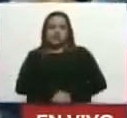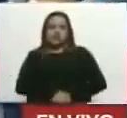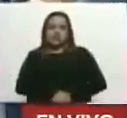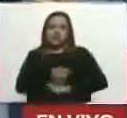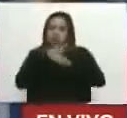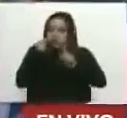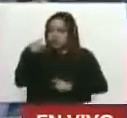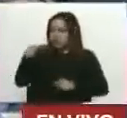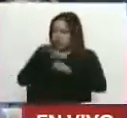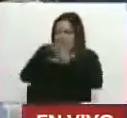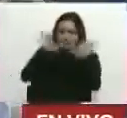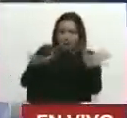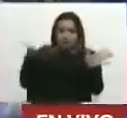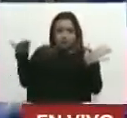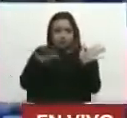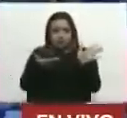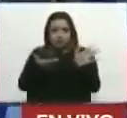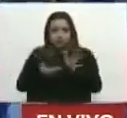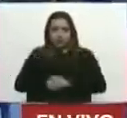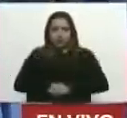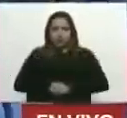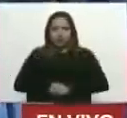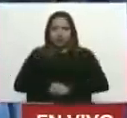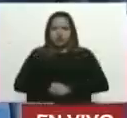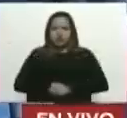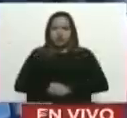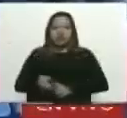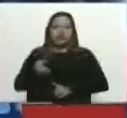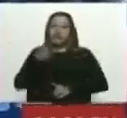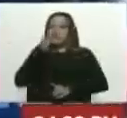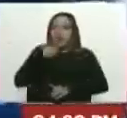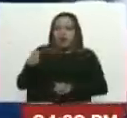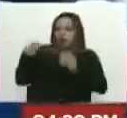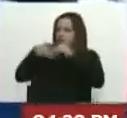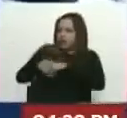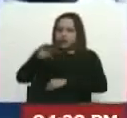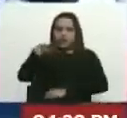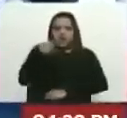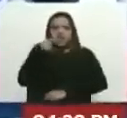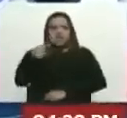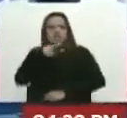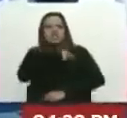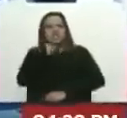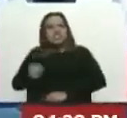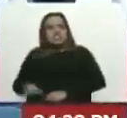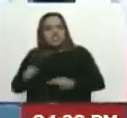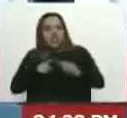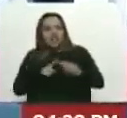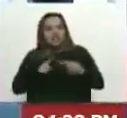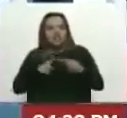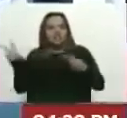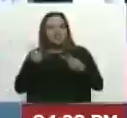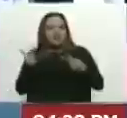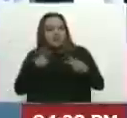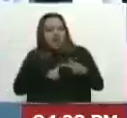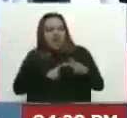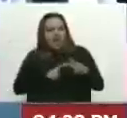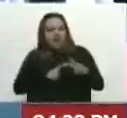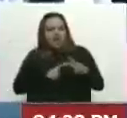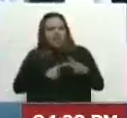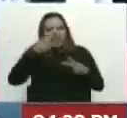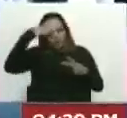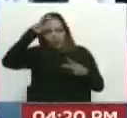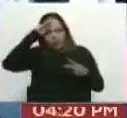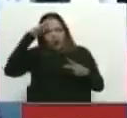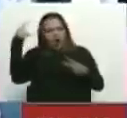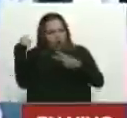dicen claramente que son adversarios y citan a China, a Venezuela y a Cuba, entre otros países.